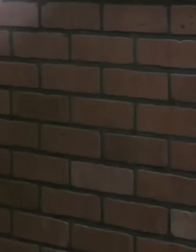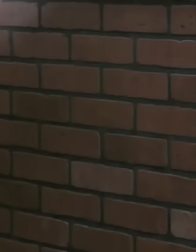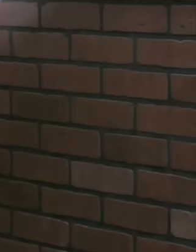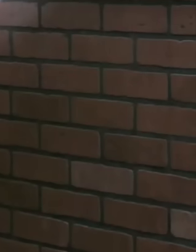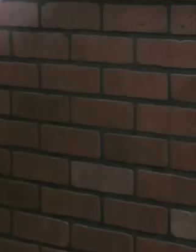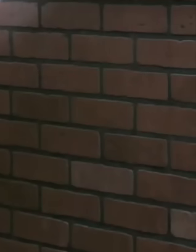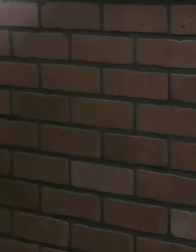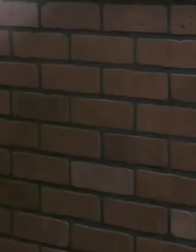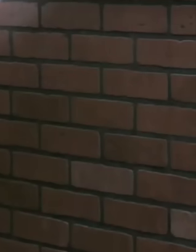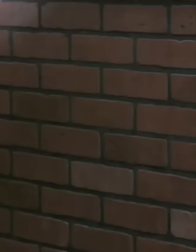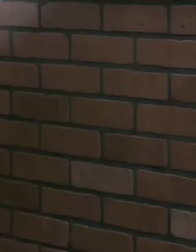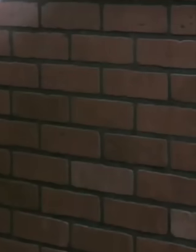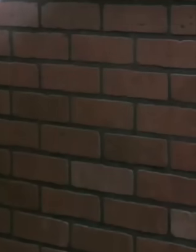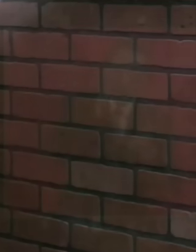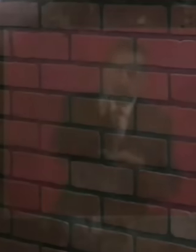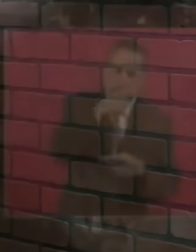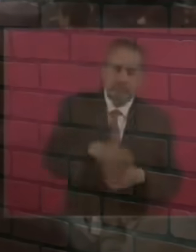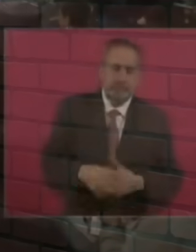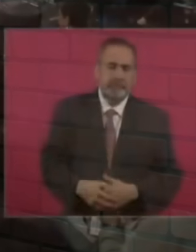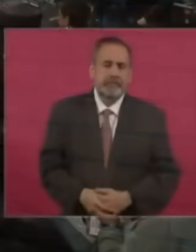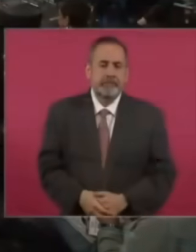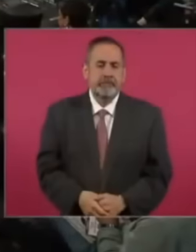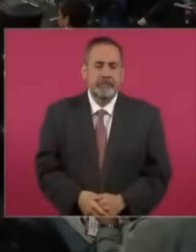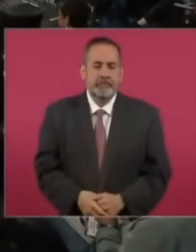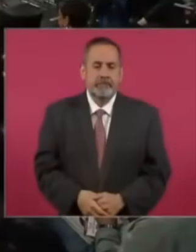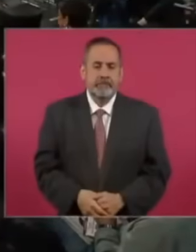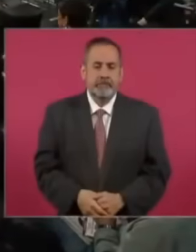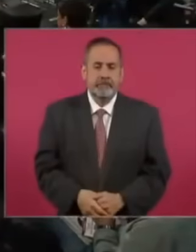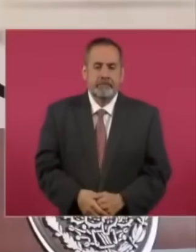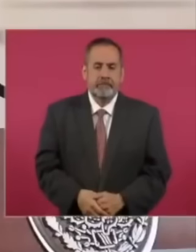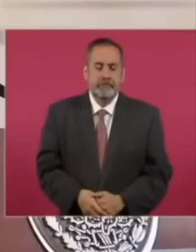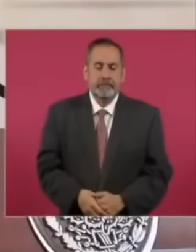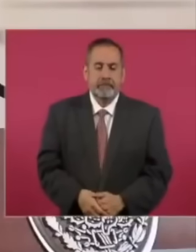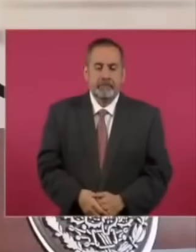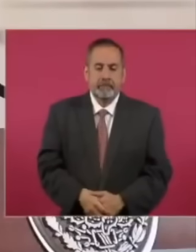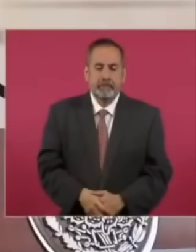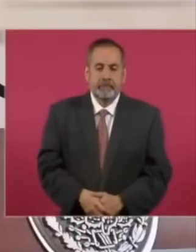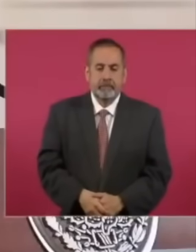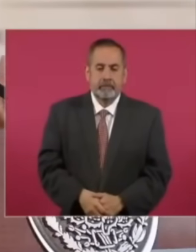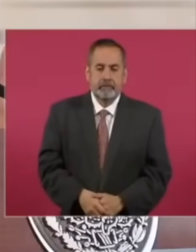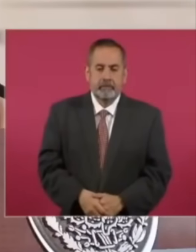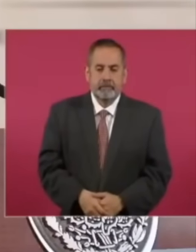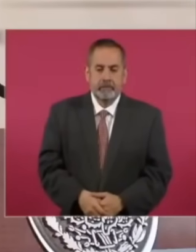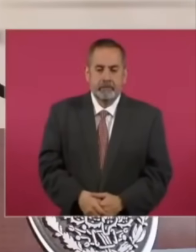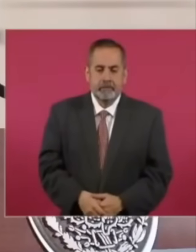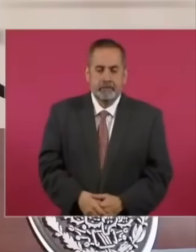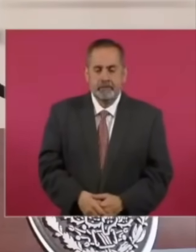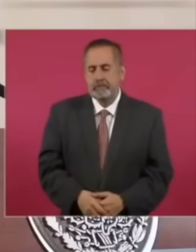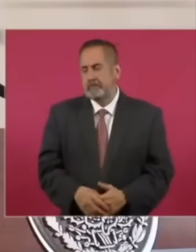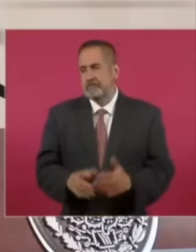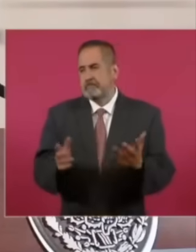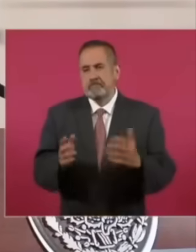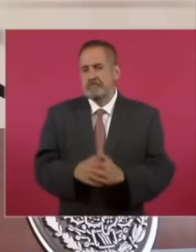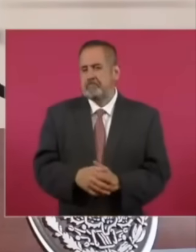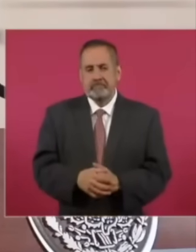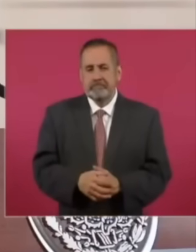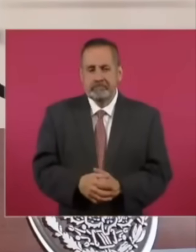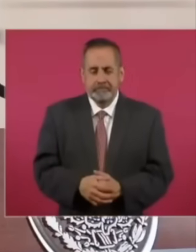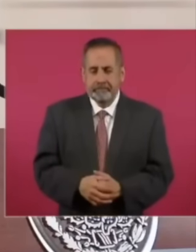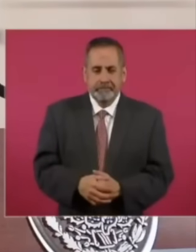López Obrador de esta mañana bueno es que ya es mucho